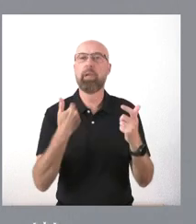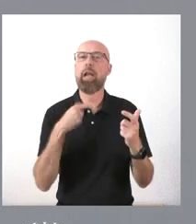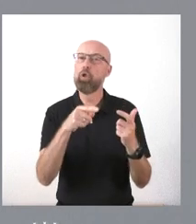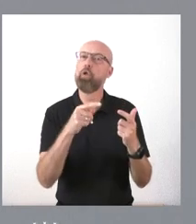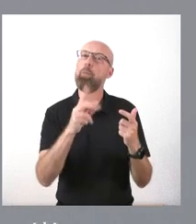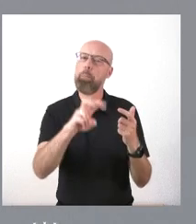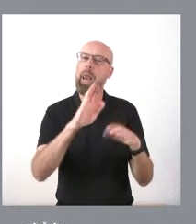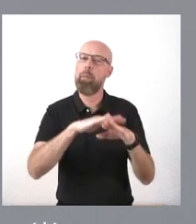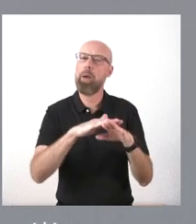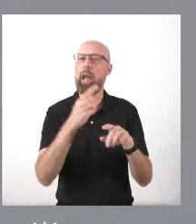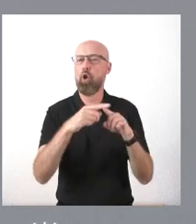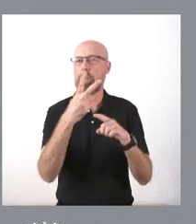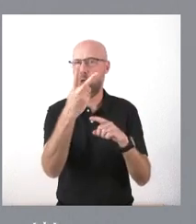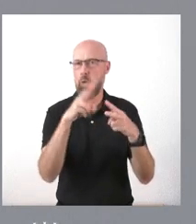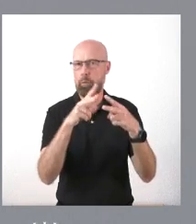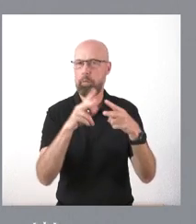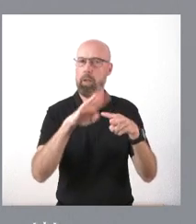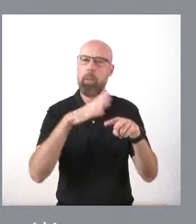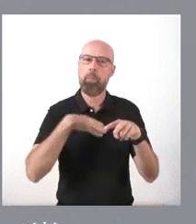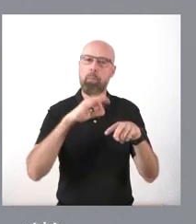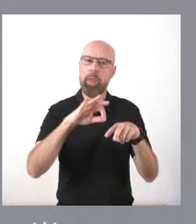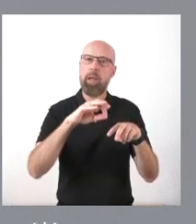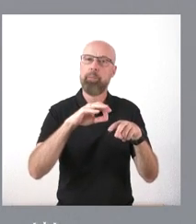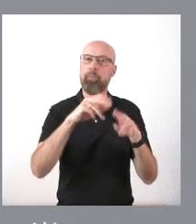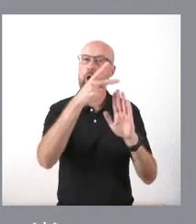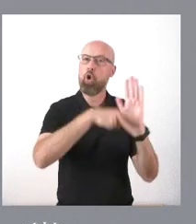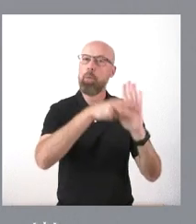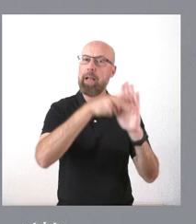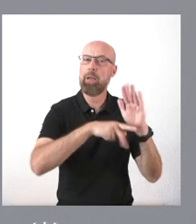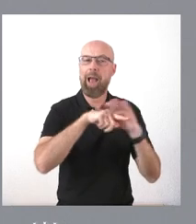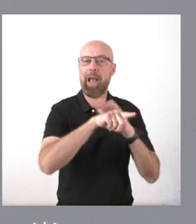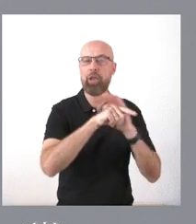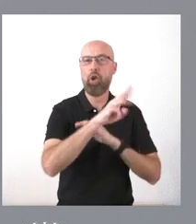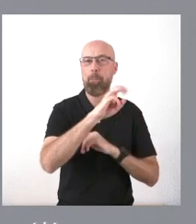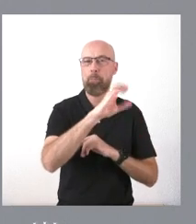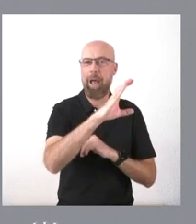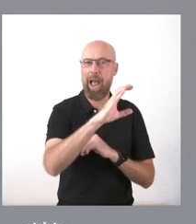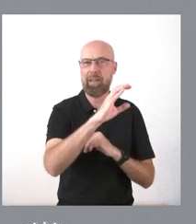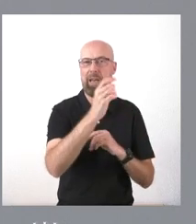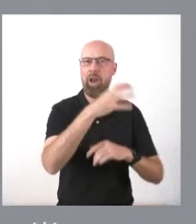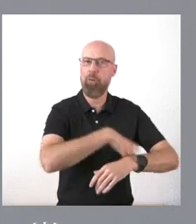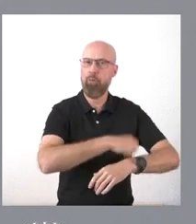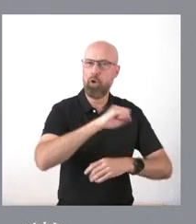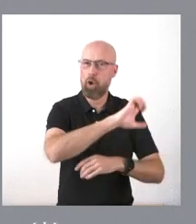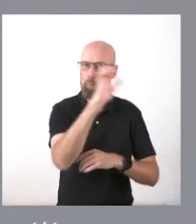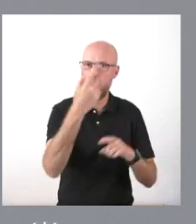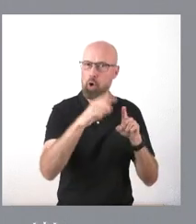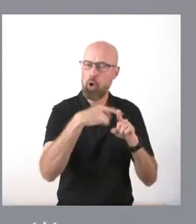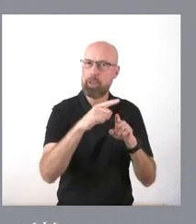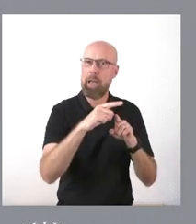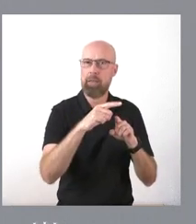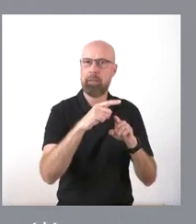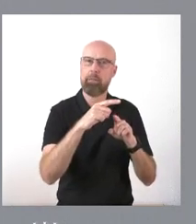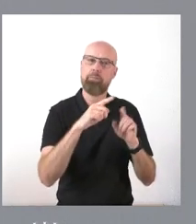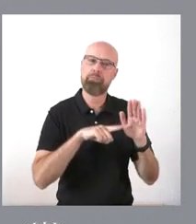algunos cambios normativos de adaptación de la normativa vinculada a la gestión de la pac y otros fondos europeos y por tanto agilizar